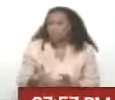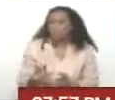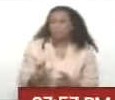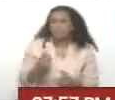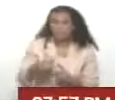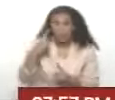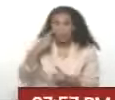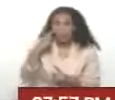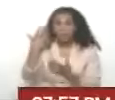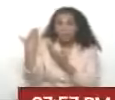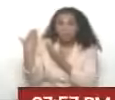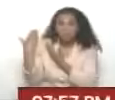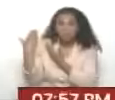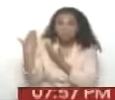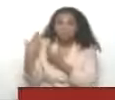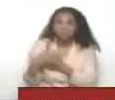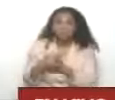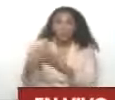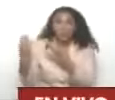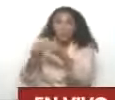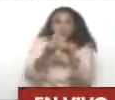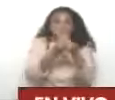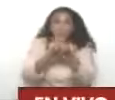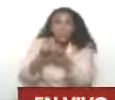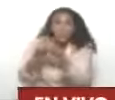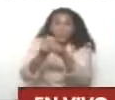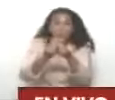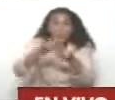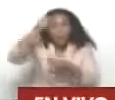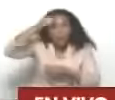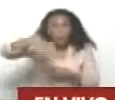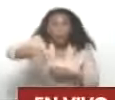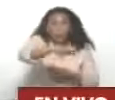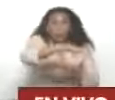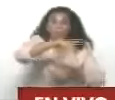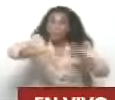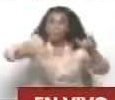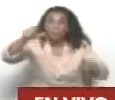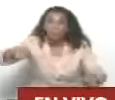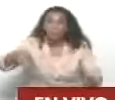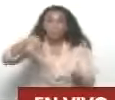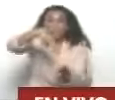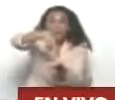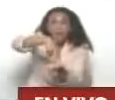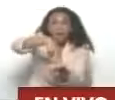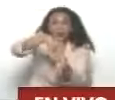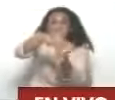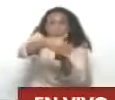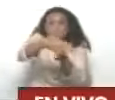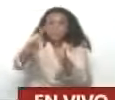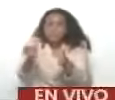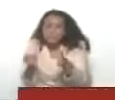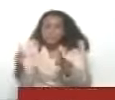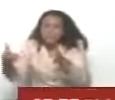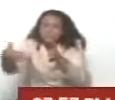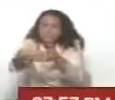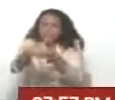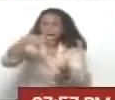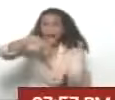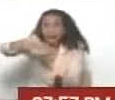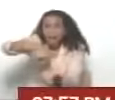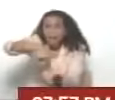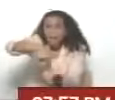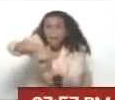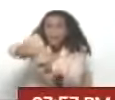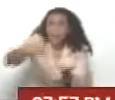Ahí vámonos en brazos de la gente. Ahí nos paramos en una esquina. Caminamos con el